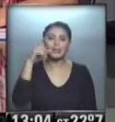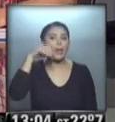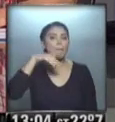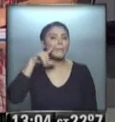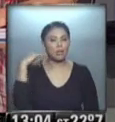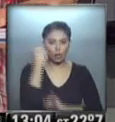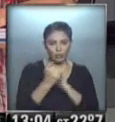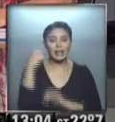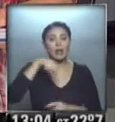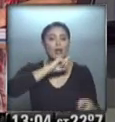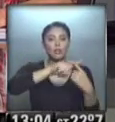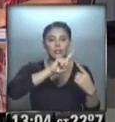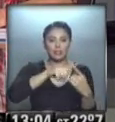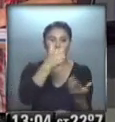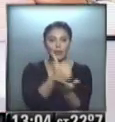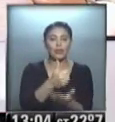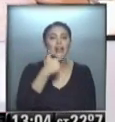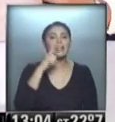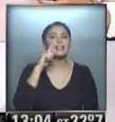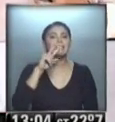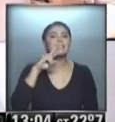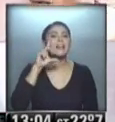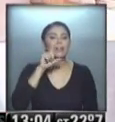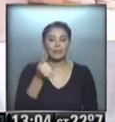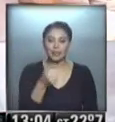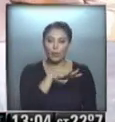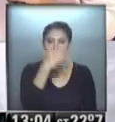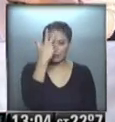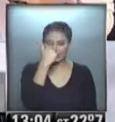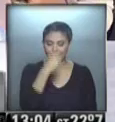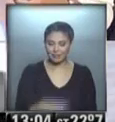nos vamos al encuentro de nuestro móvil con Silvia Fernández allí en San Martín. ¿Cómo te va?